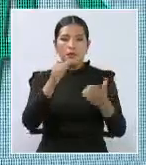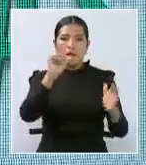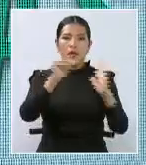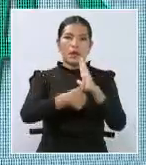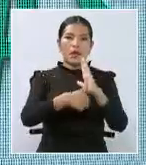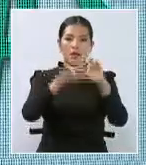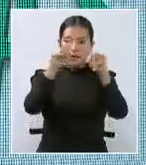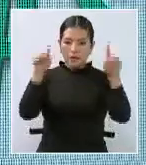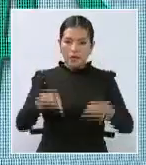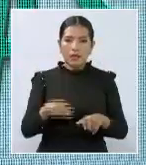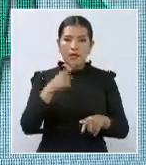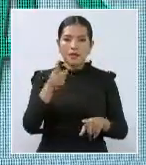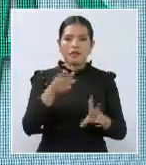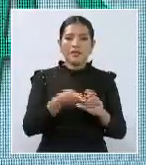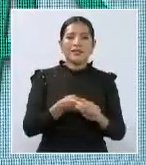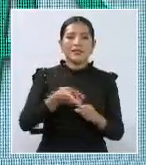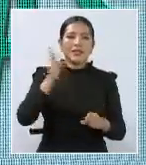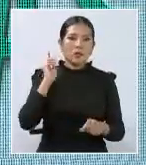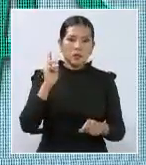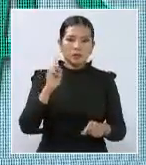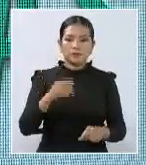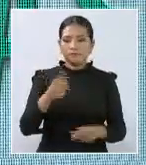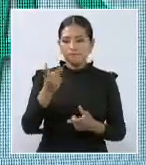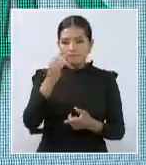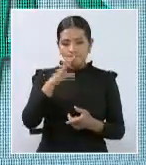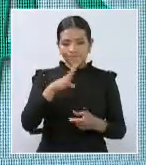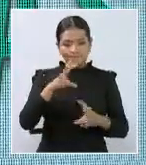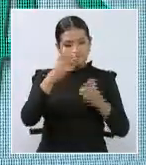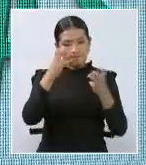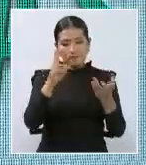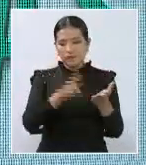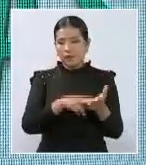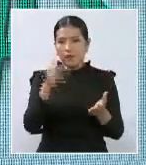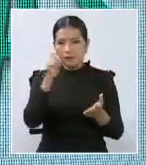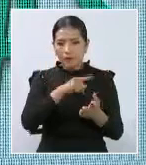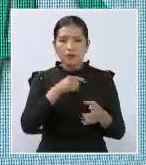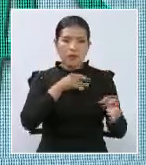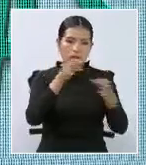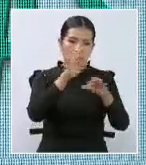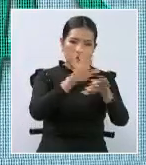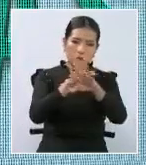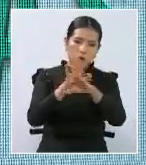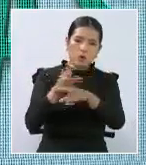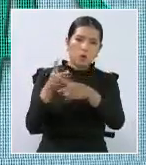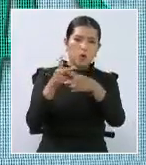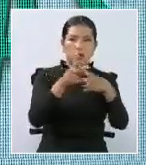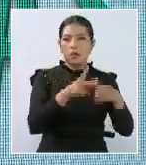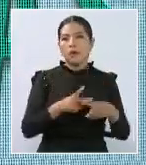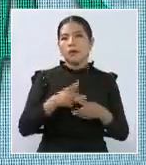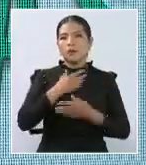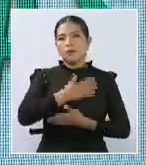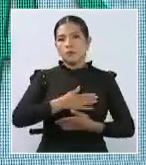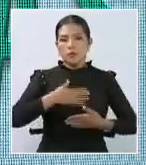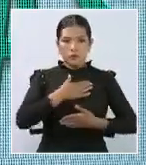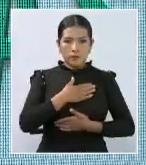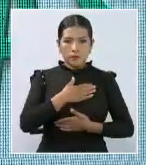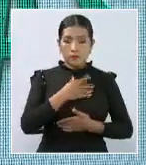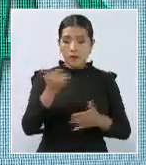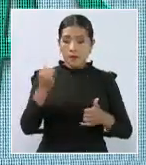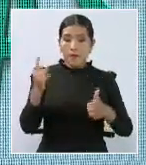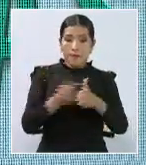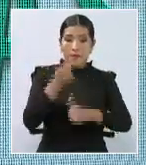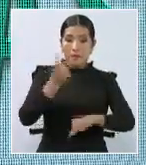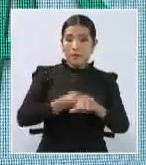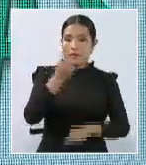irrevocable. La autoridad pidió a la población tener mucho cuidado en este tipo de falsificaciones porque no sería la primera vez que